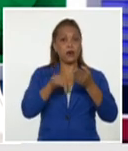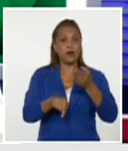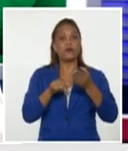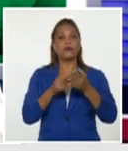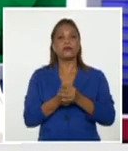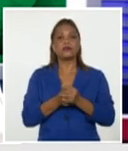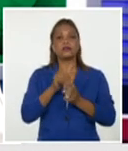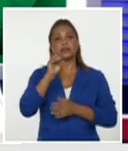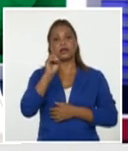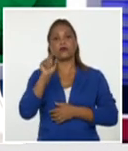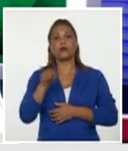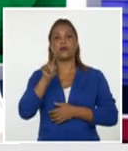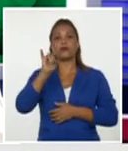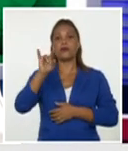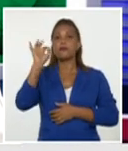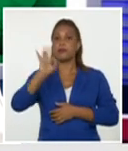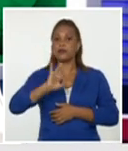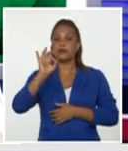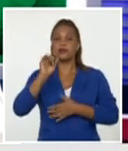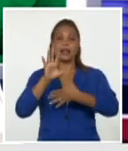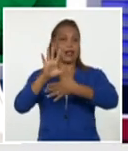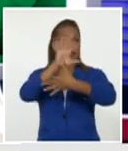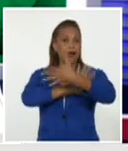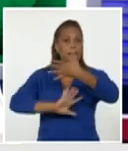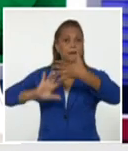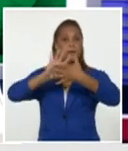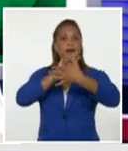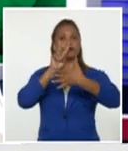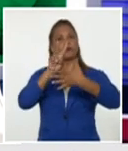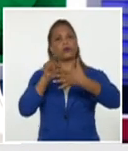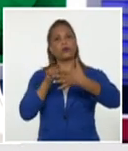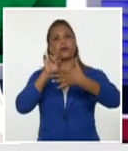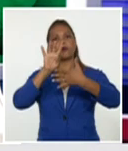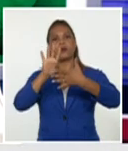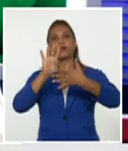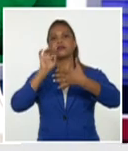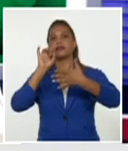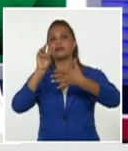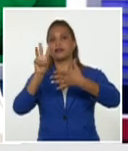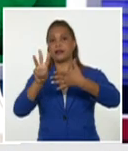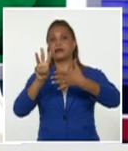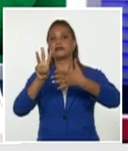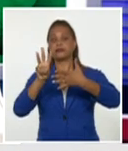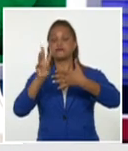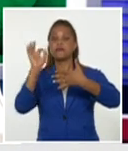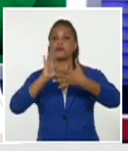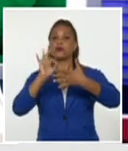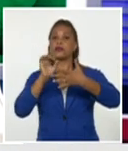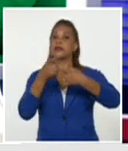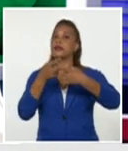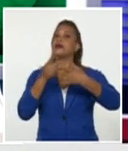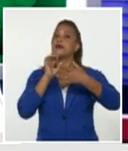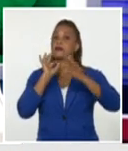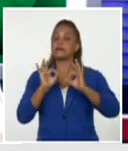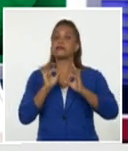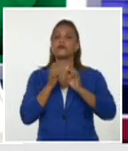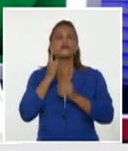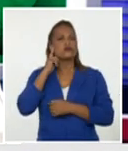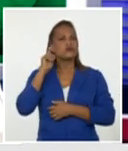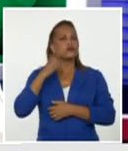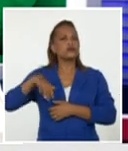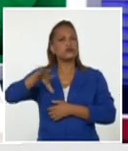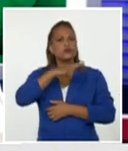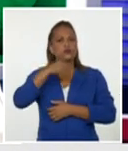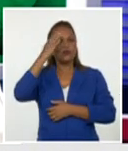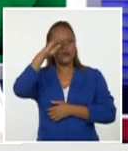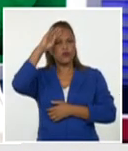2,09%, y a la de las Américas, que es del 2,43%, pero todo el pueblo de Cuba,